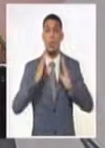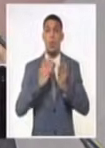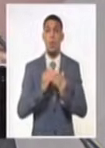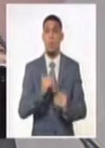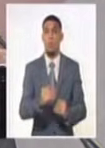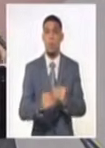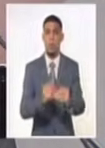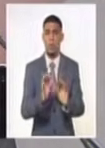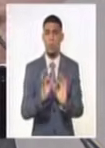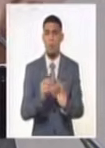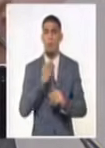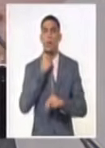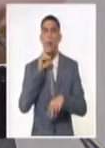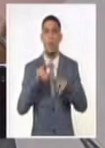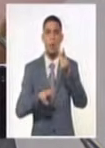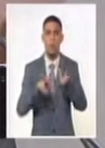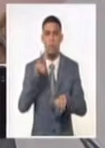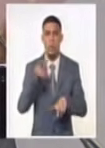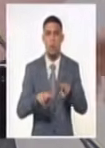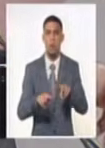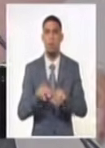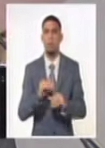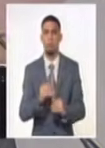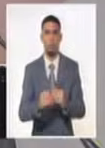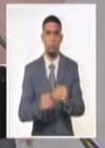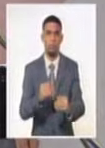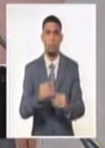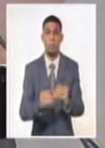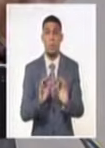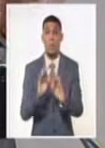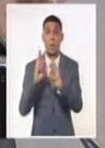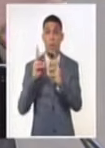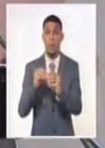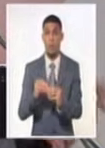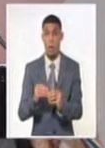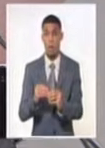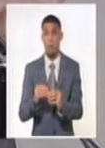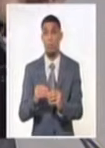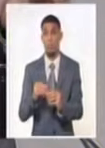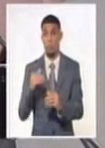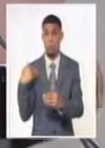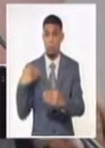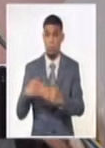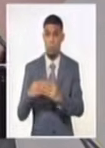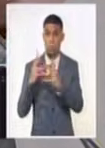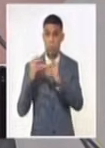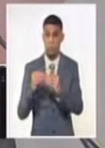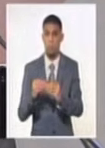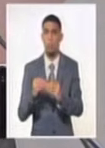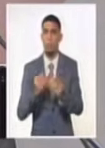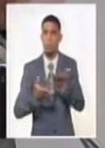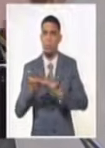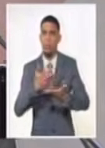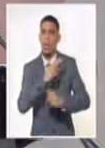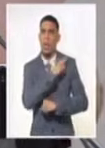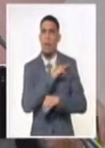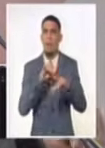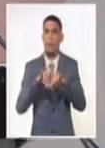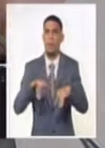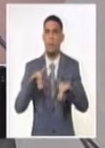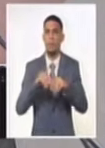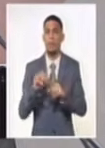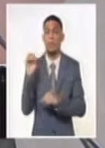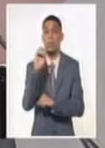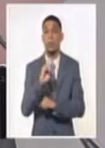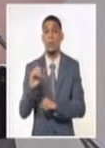estos chequeos, esta retroalimentación que hemos obtenido de los resultados hasta ahora, del intercambio con los rectores, con las organizaciones estudiantiles,